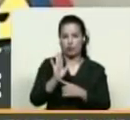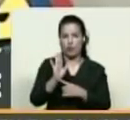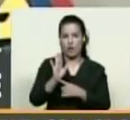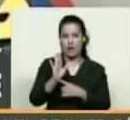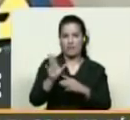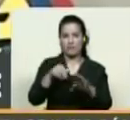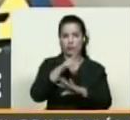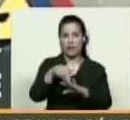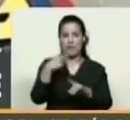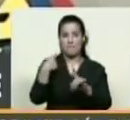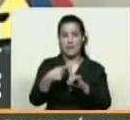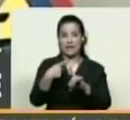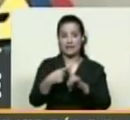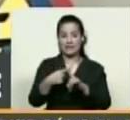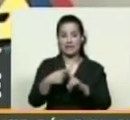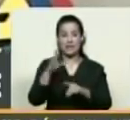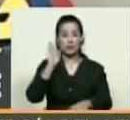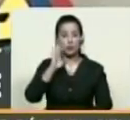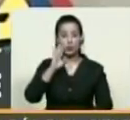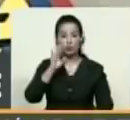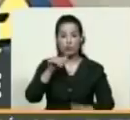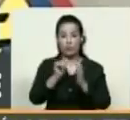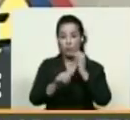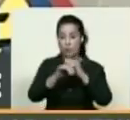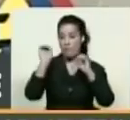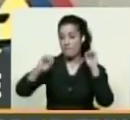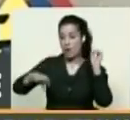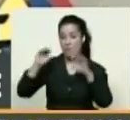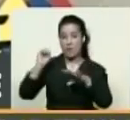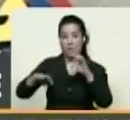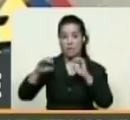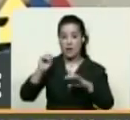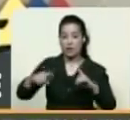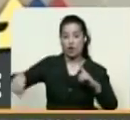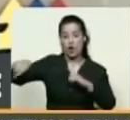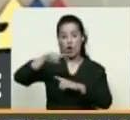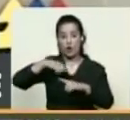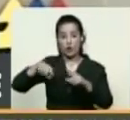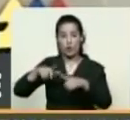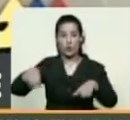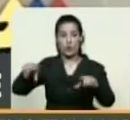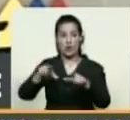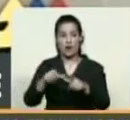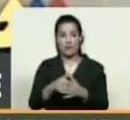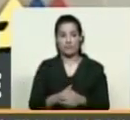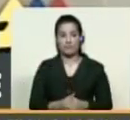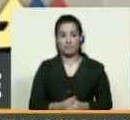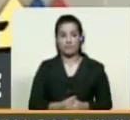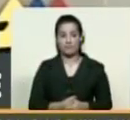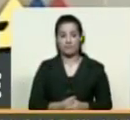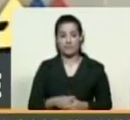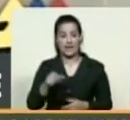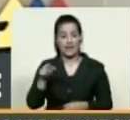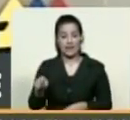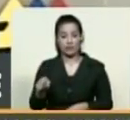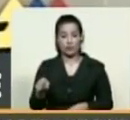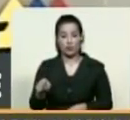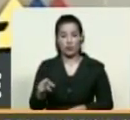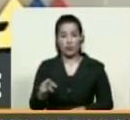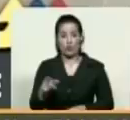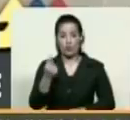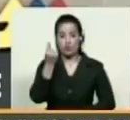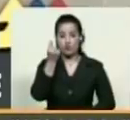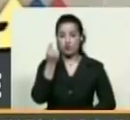con excrementos regados en todas y cada uno de los espacios que habían sido devastados y quemados. Eso fue una